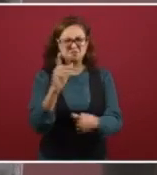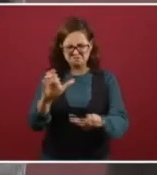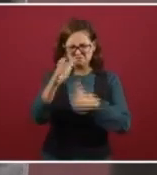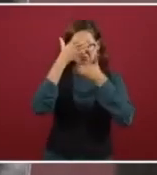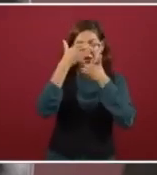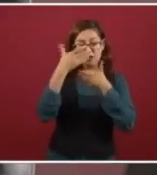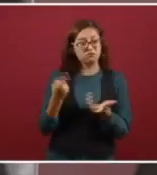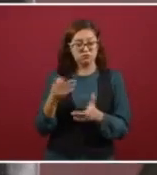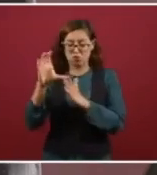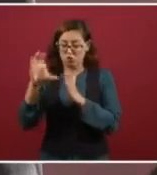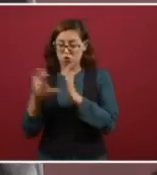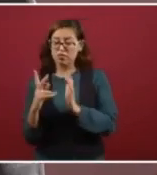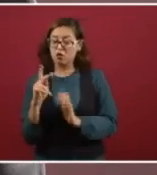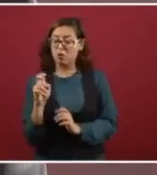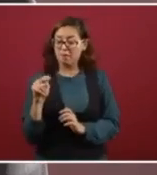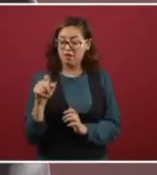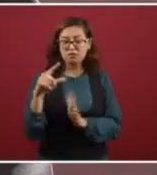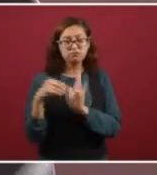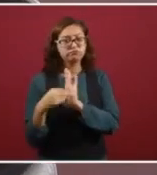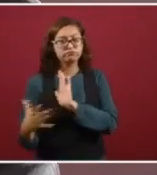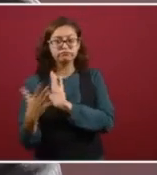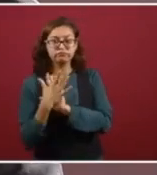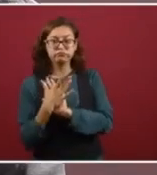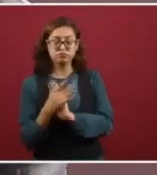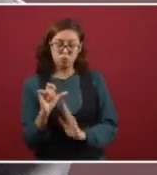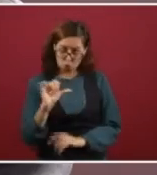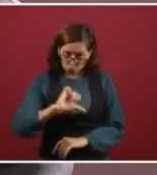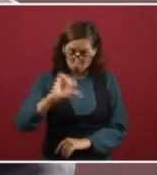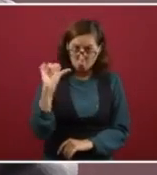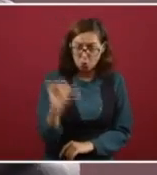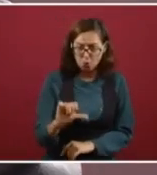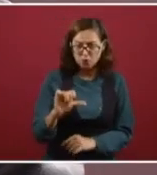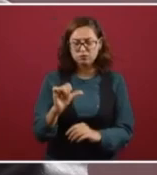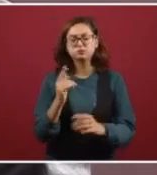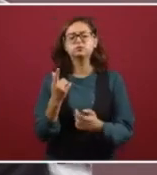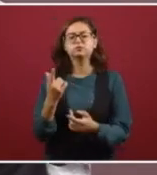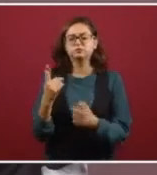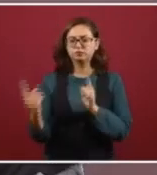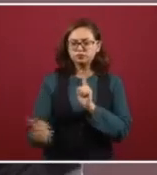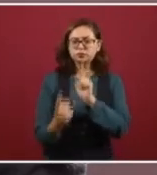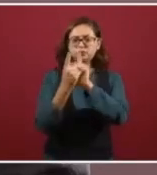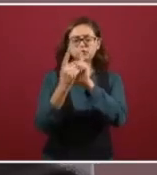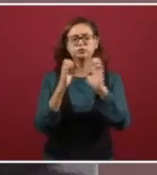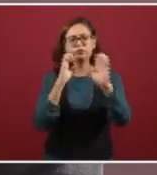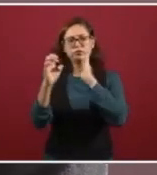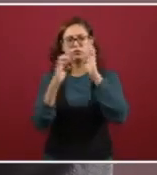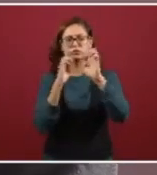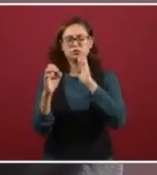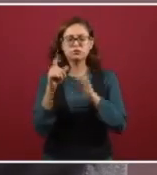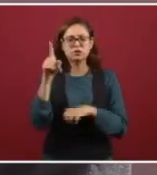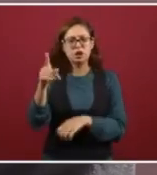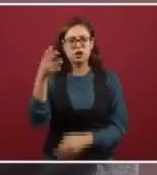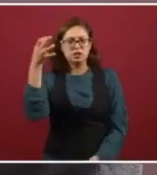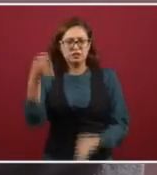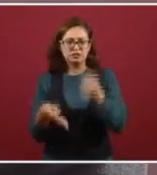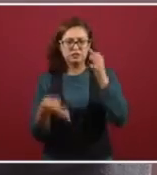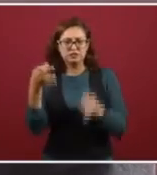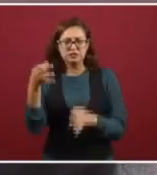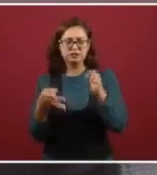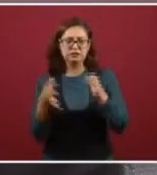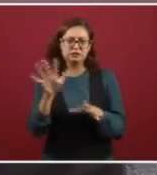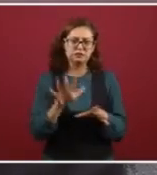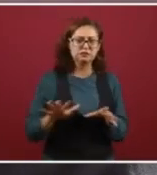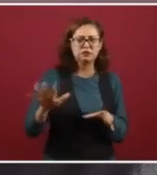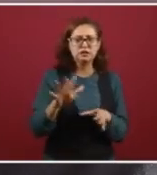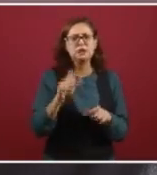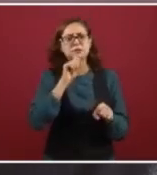Y el día de hoy habrá entrevista con el fiscal de distrito y diversas comunicaciones, porque en Estados